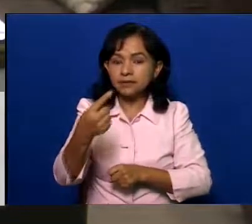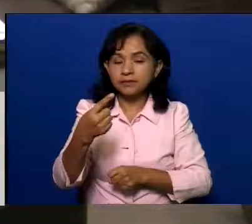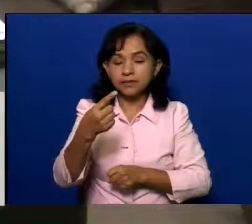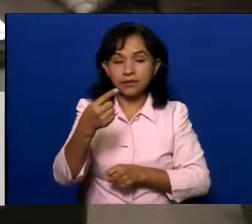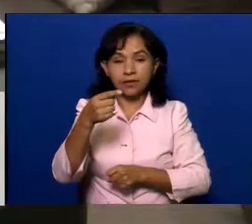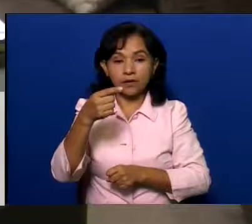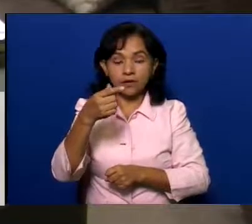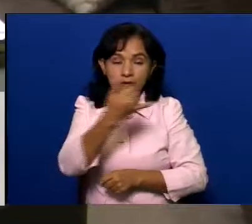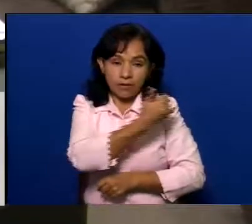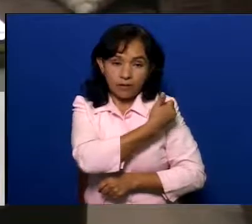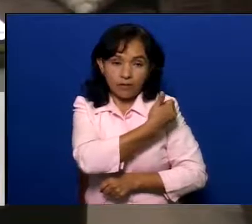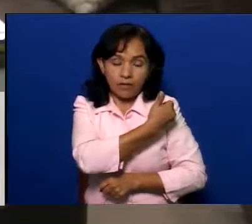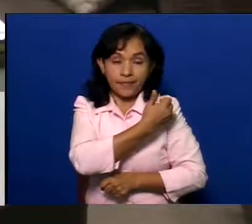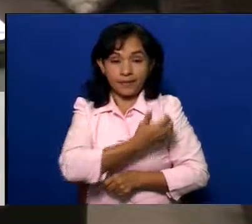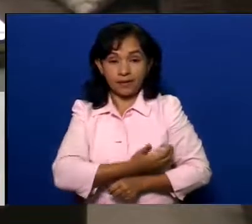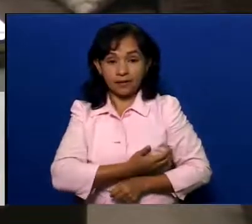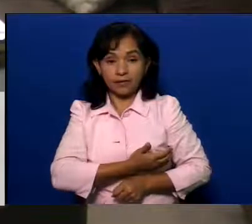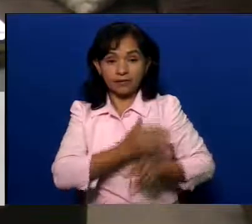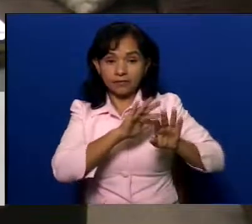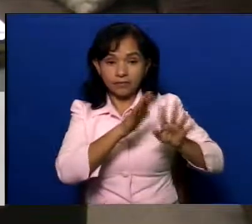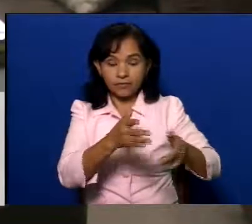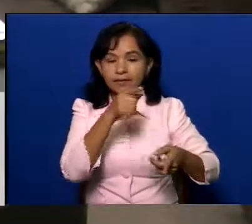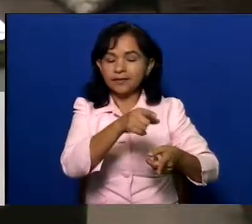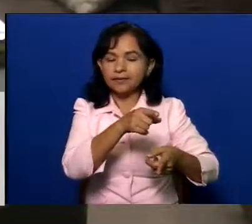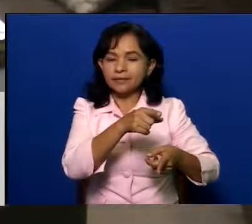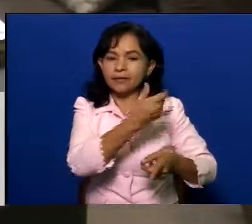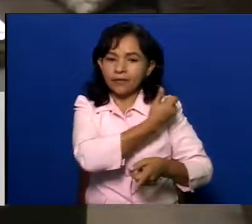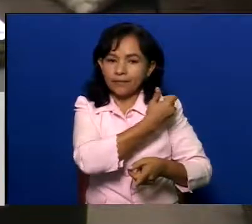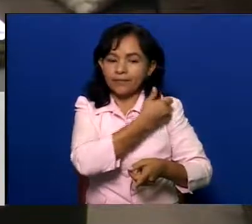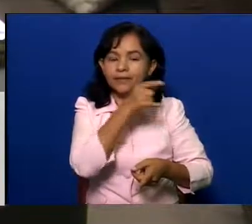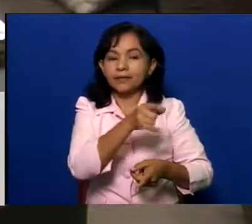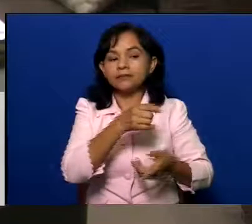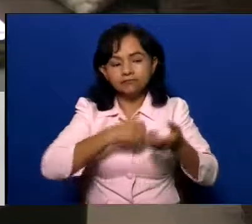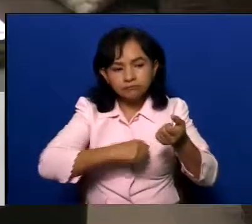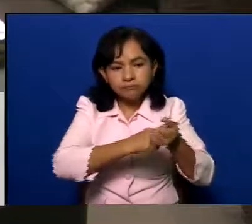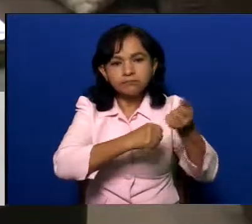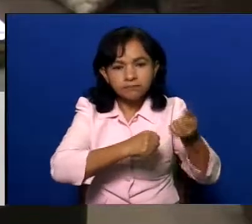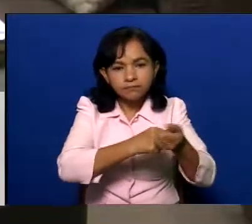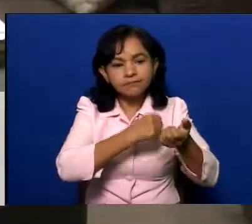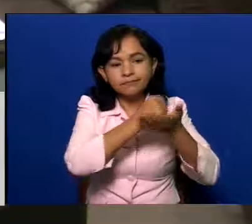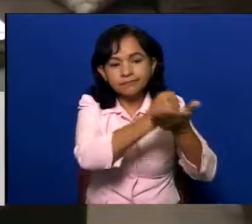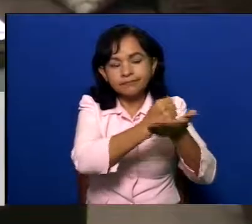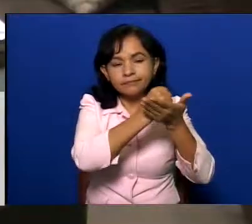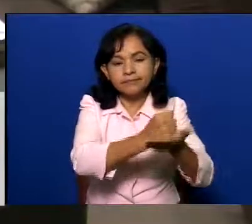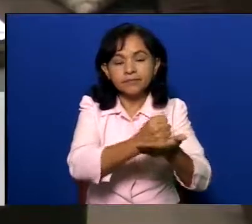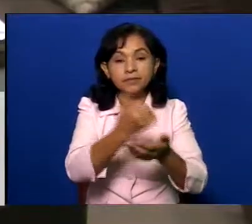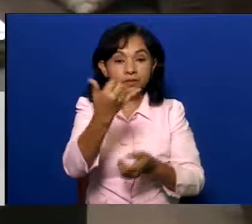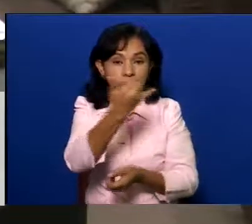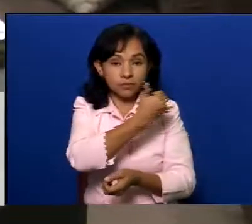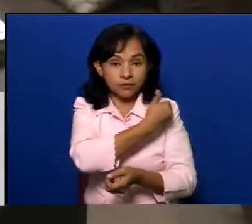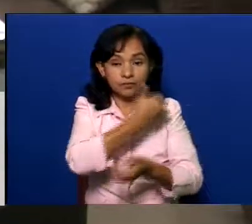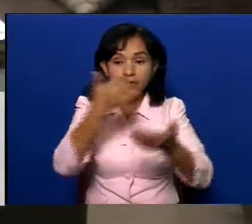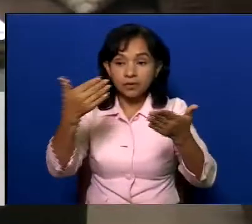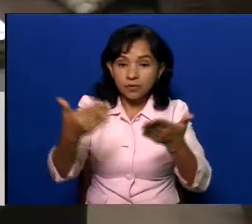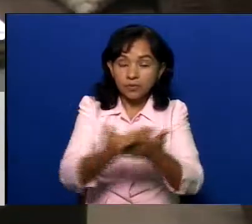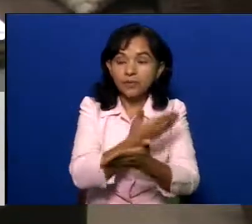los de mama, cervicuterino, orientar a la población alrededor del